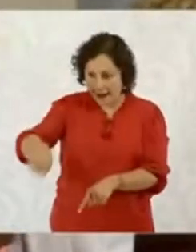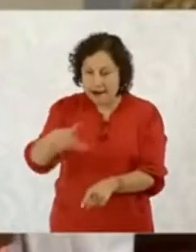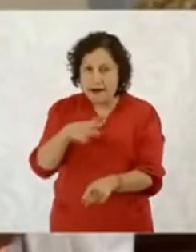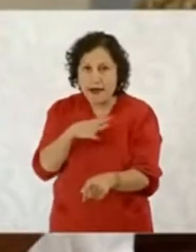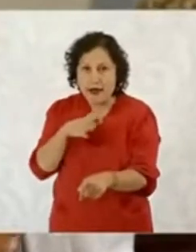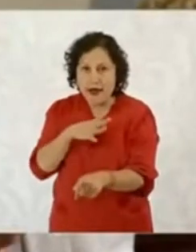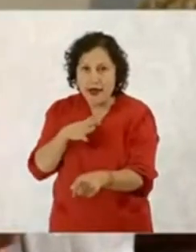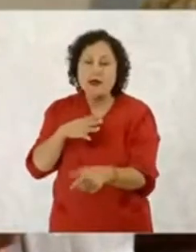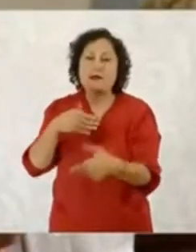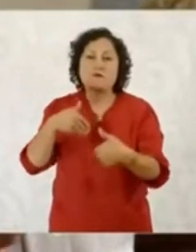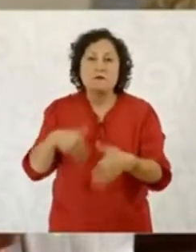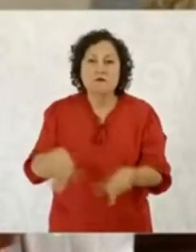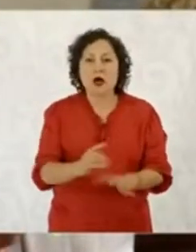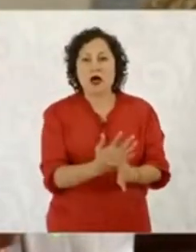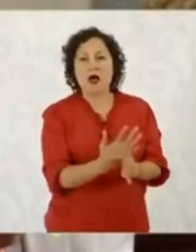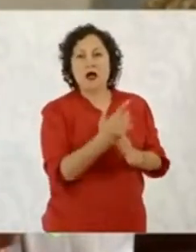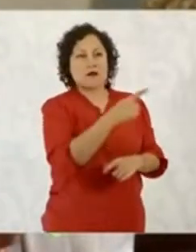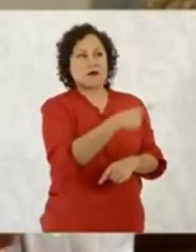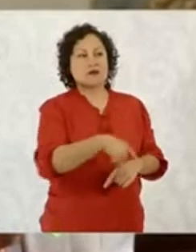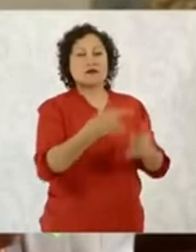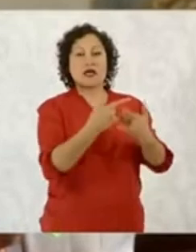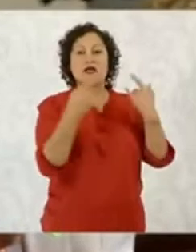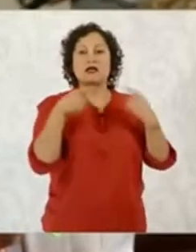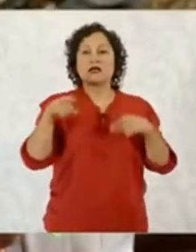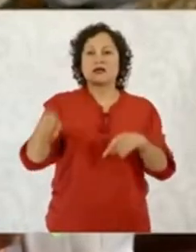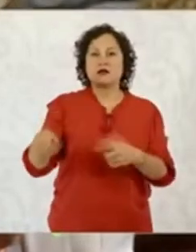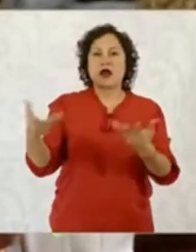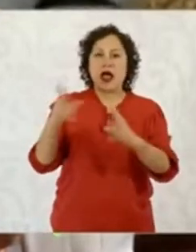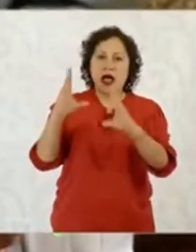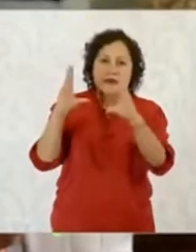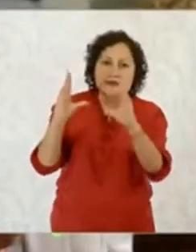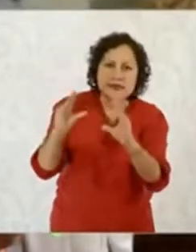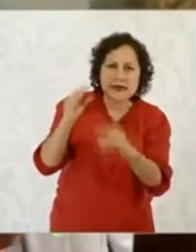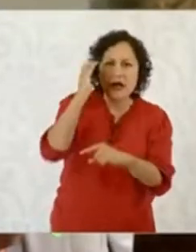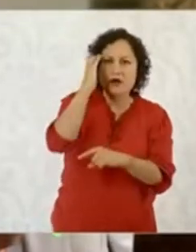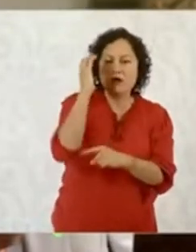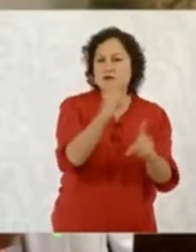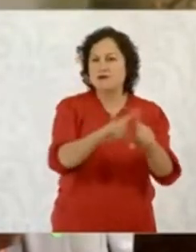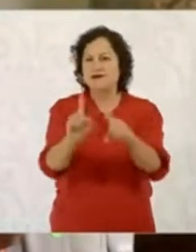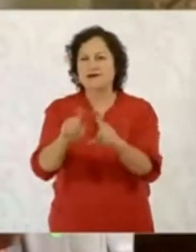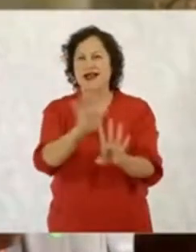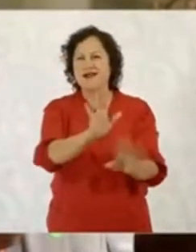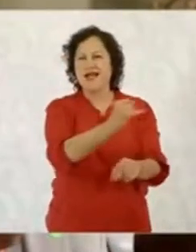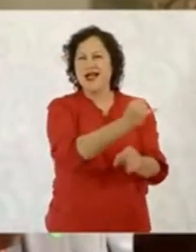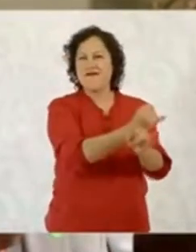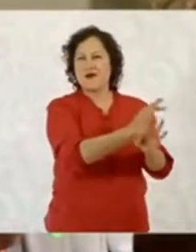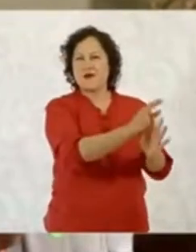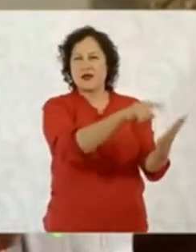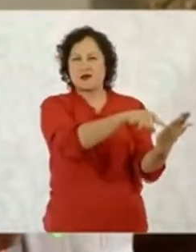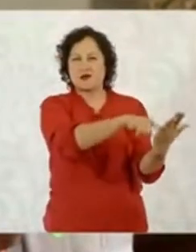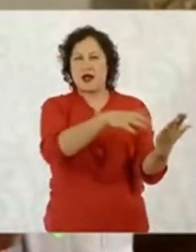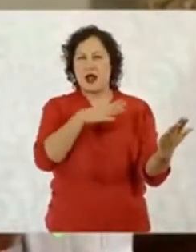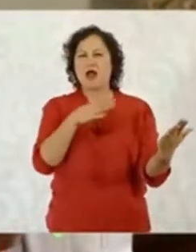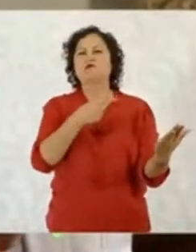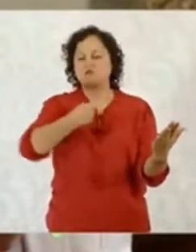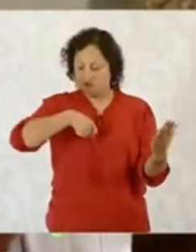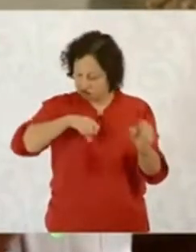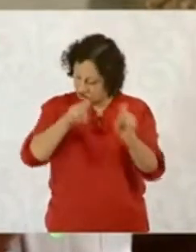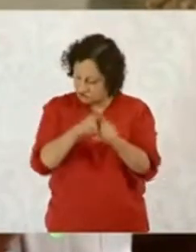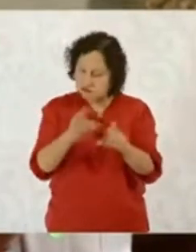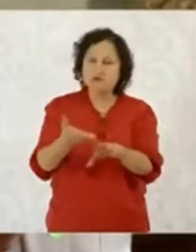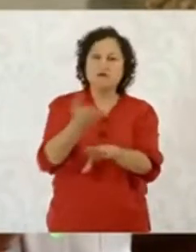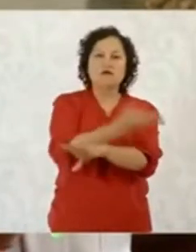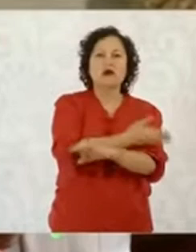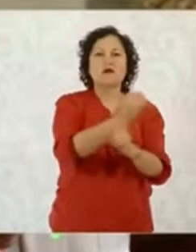se supone que hacían entrenamientos, en fin, lo que ya se documentó y está también en la revista Contralínea.